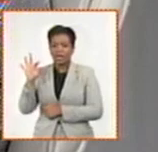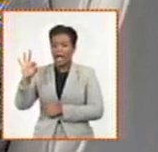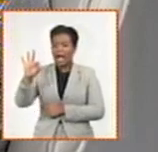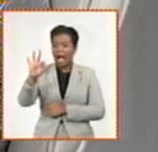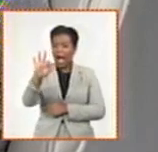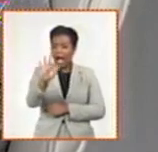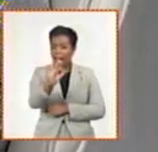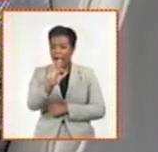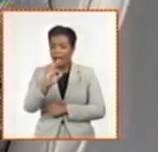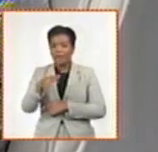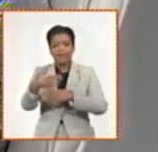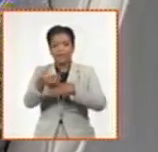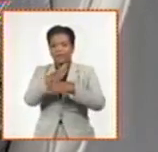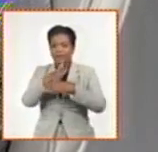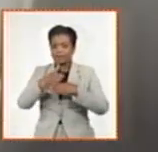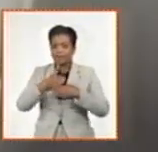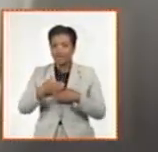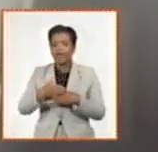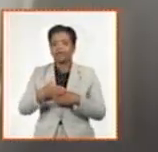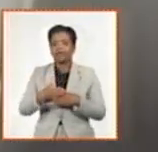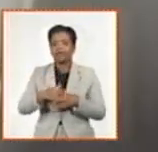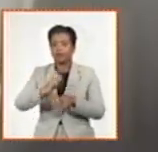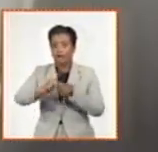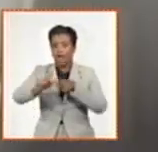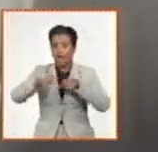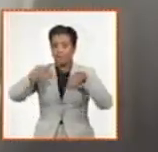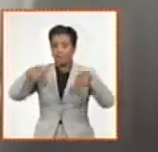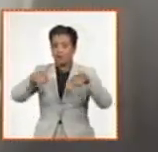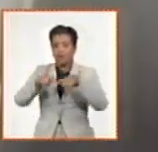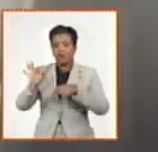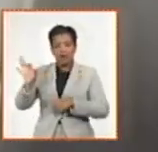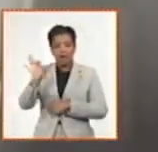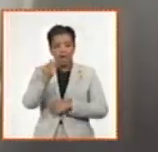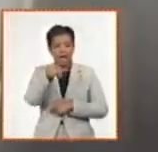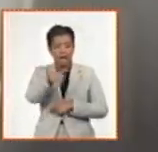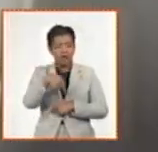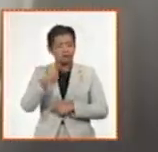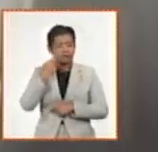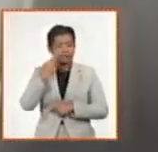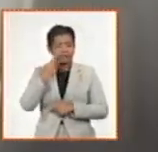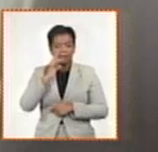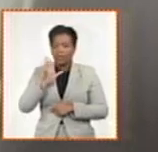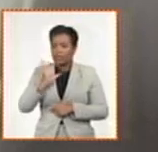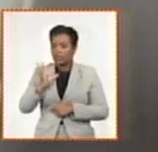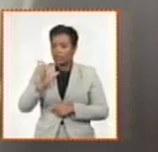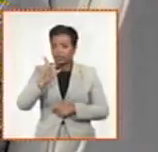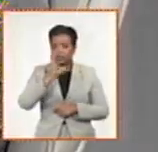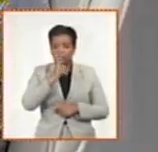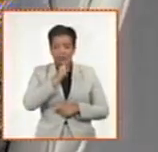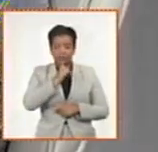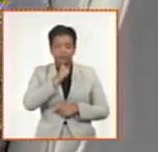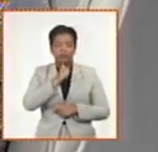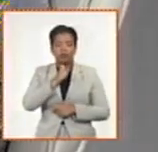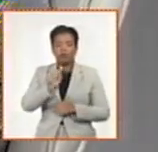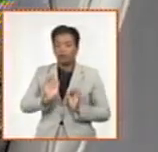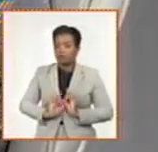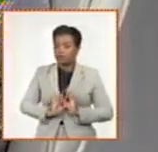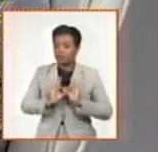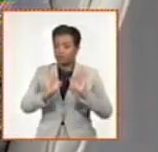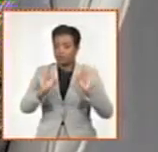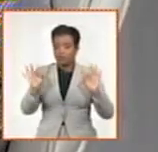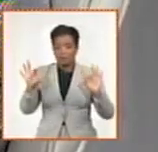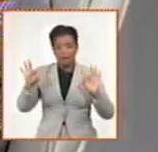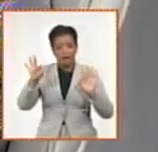el tomellín, el tocororo. Han regresado a la finca, y usted ve un hábitat incluso de los aves, de los pájaros,